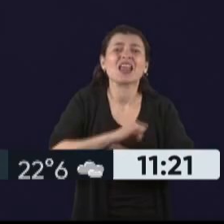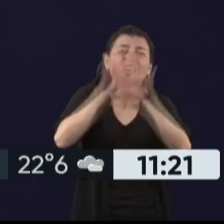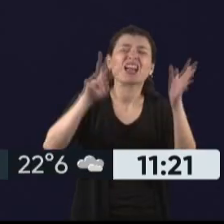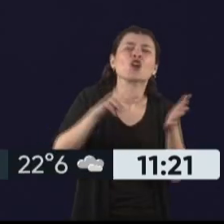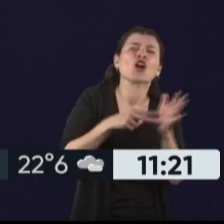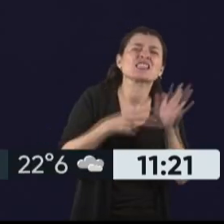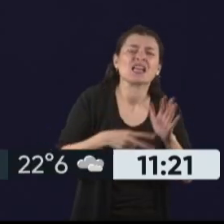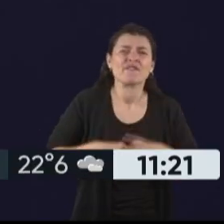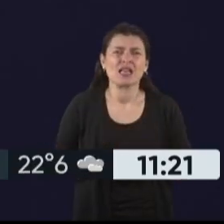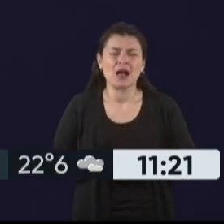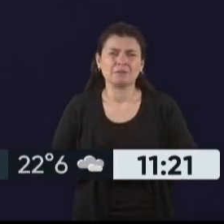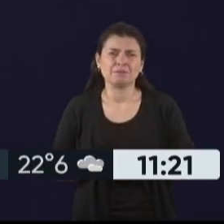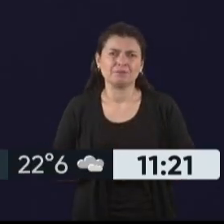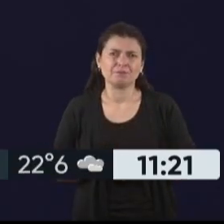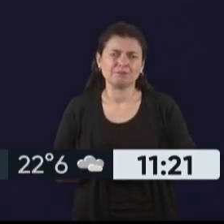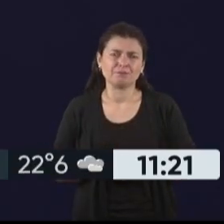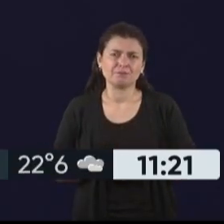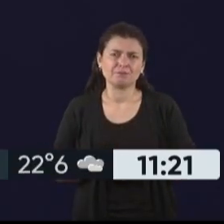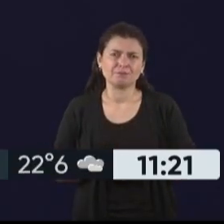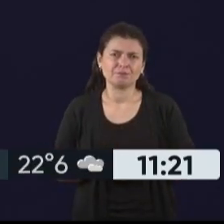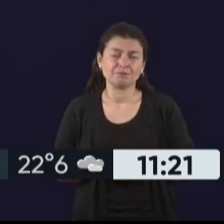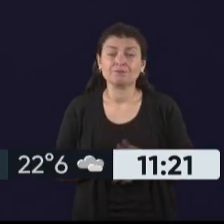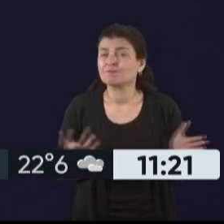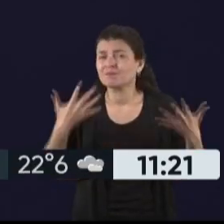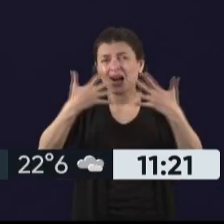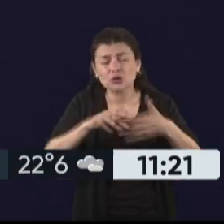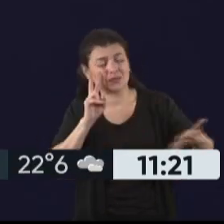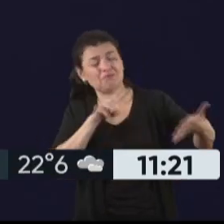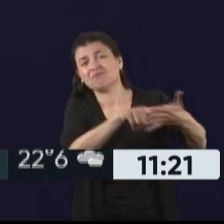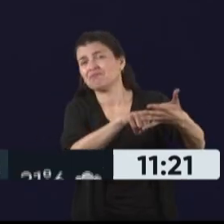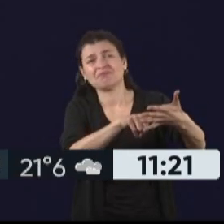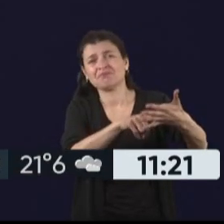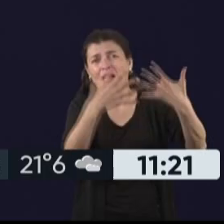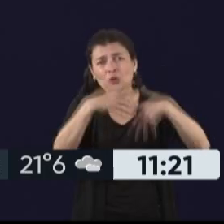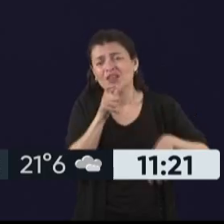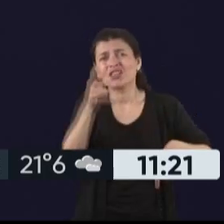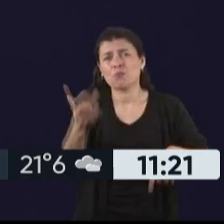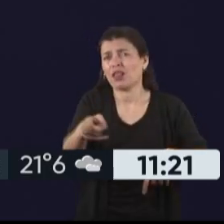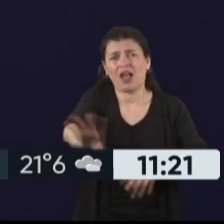tweet del presidente que te va a dar, sin dudas, respuesta a tu pregunta.